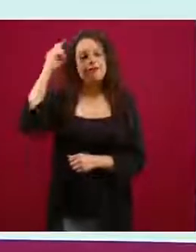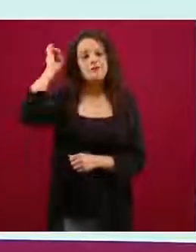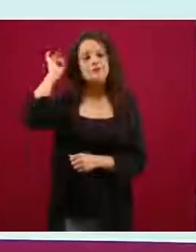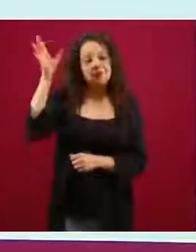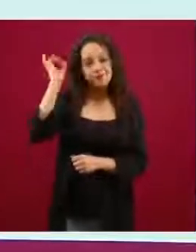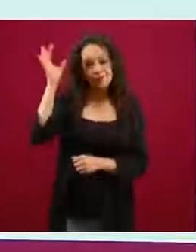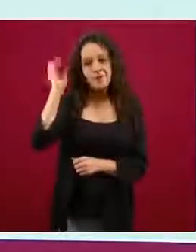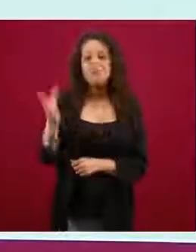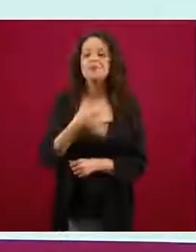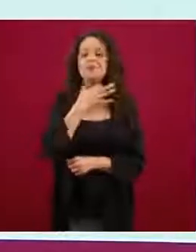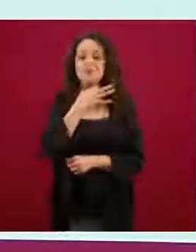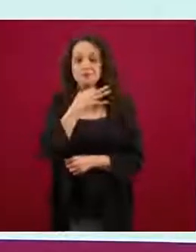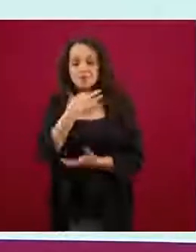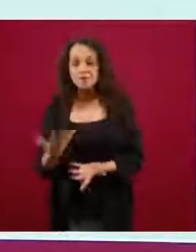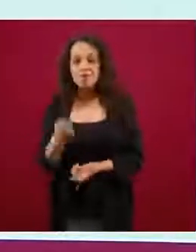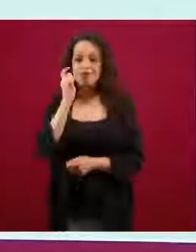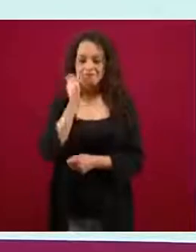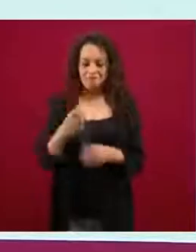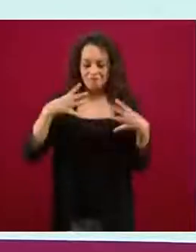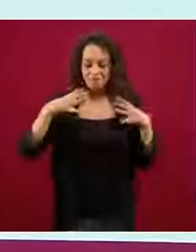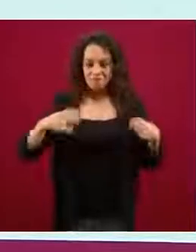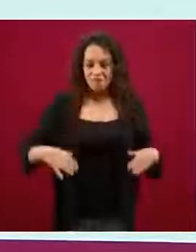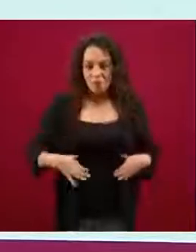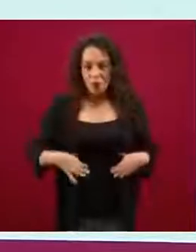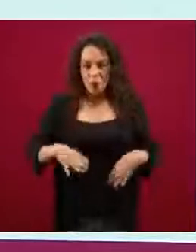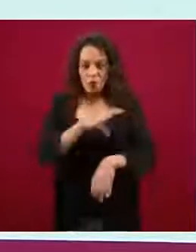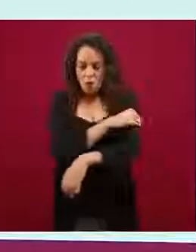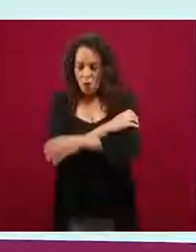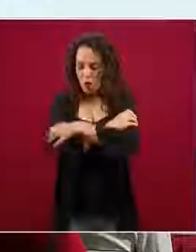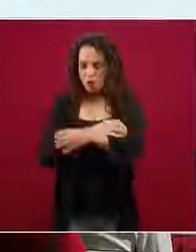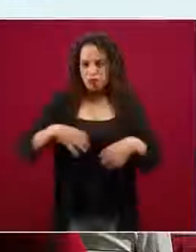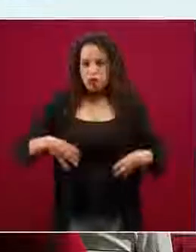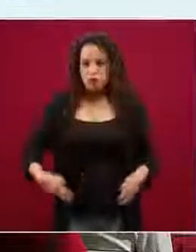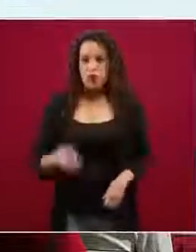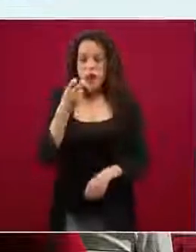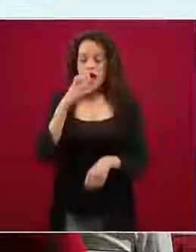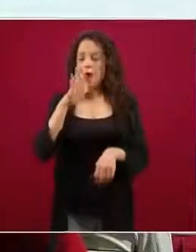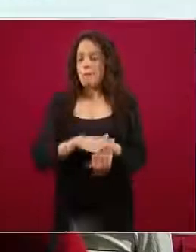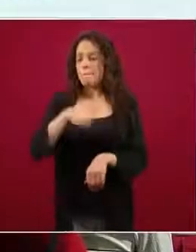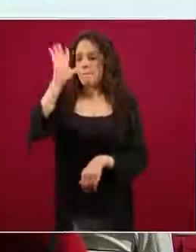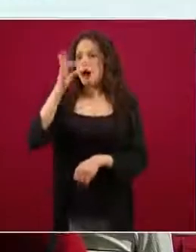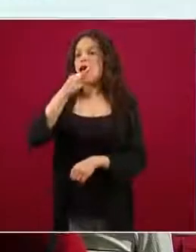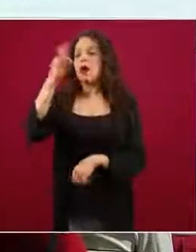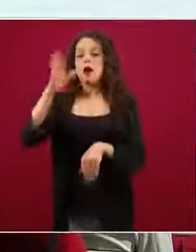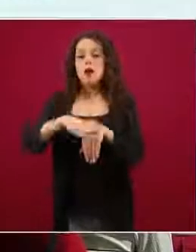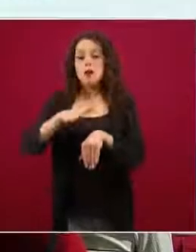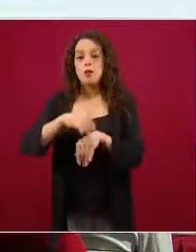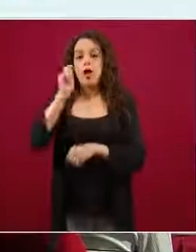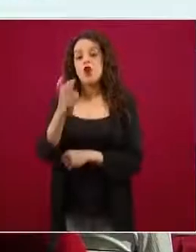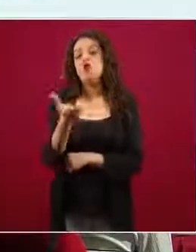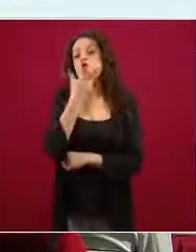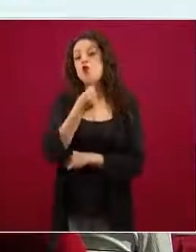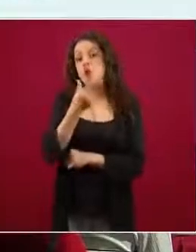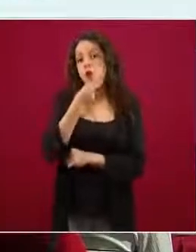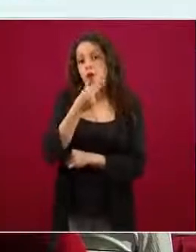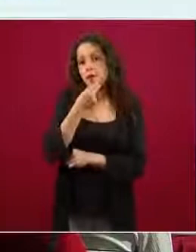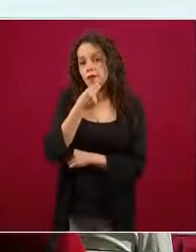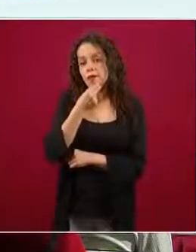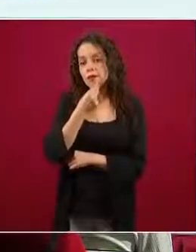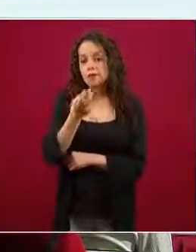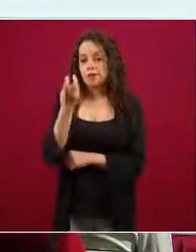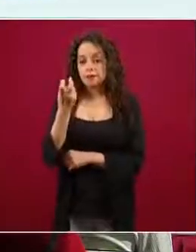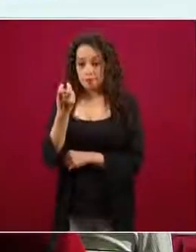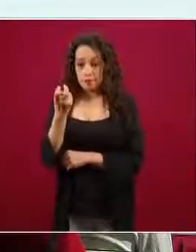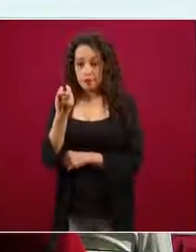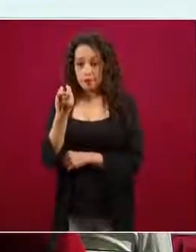dolores de garganta, dolores musculares, fue lo que más se reportó por los hombres. Y esto es equiparable a lo que encontramos en el tamizaje